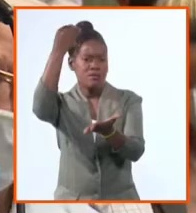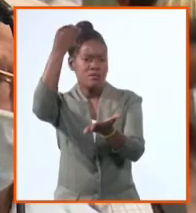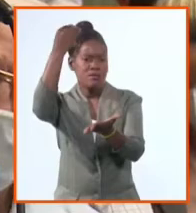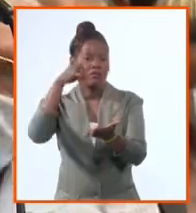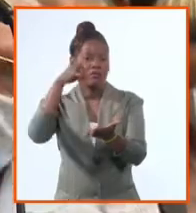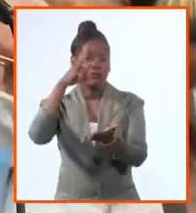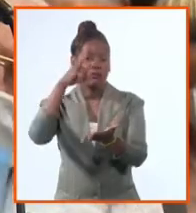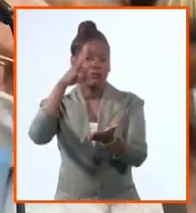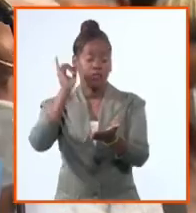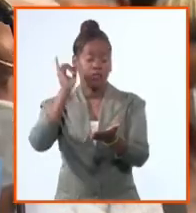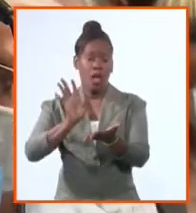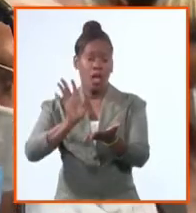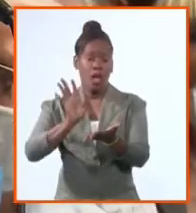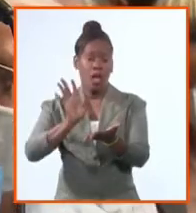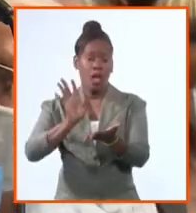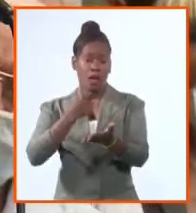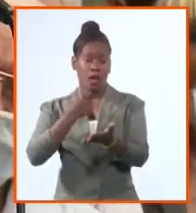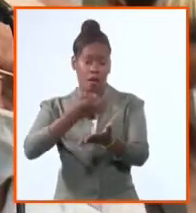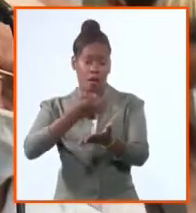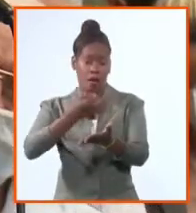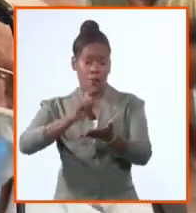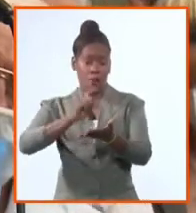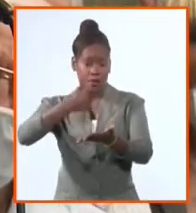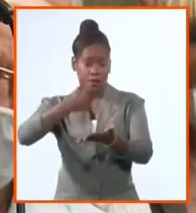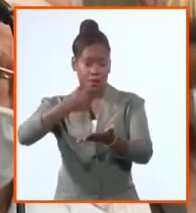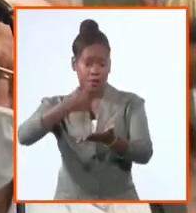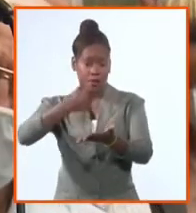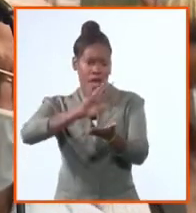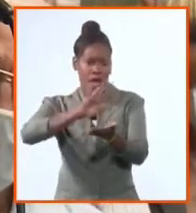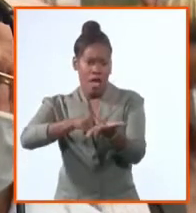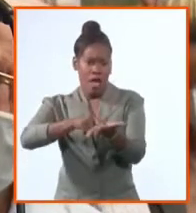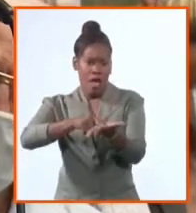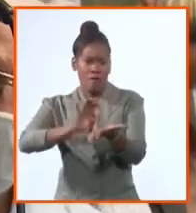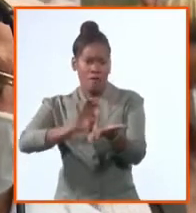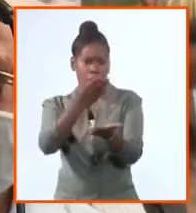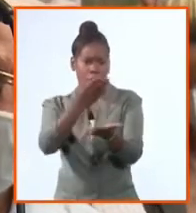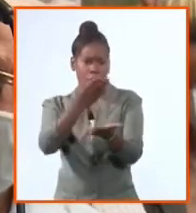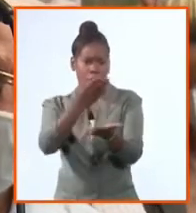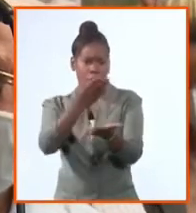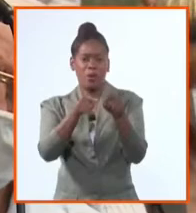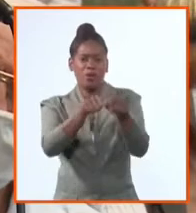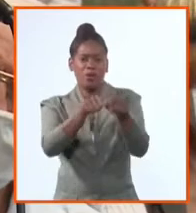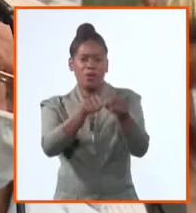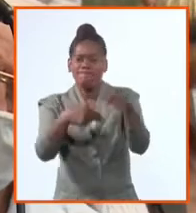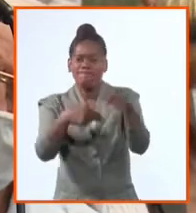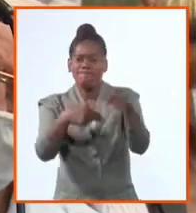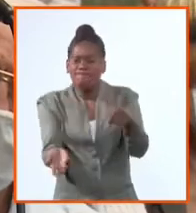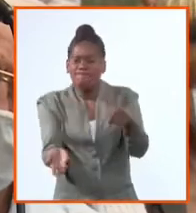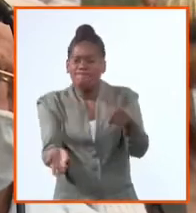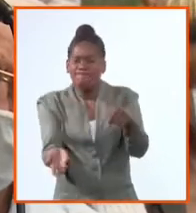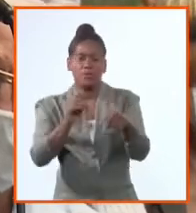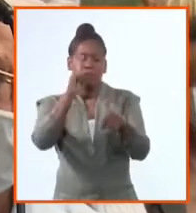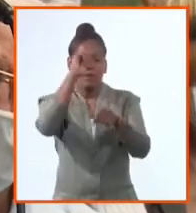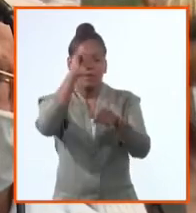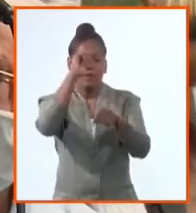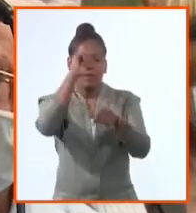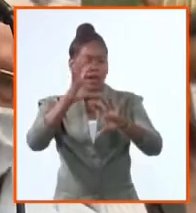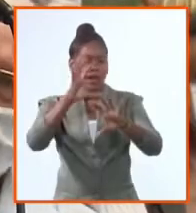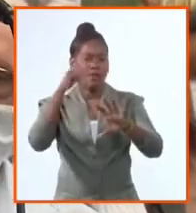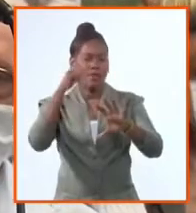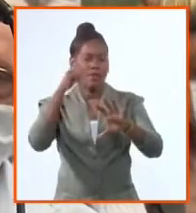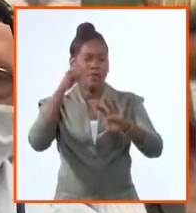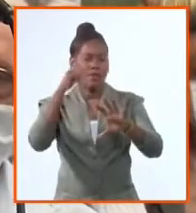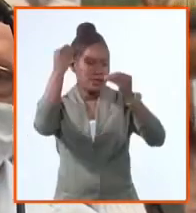un grupo importante de análisis, sobre todo no para la academia, sino para